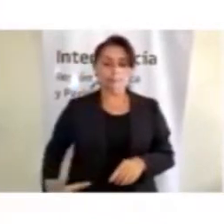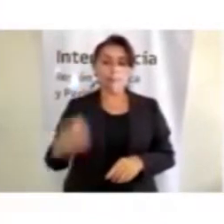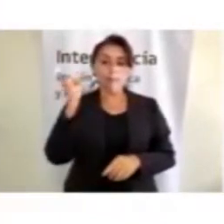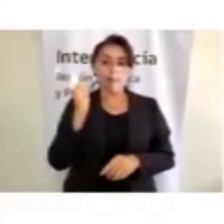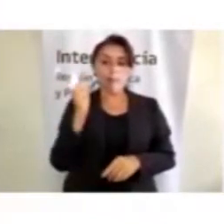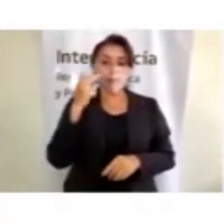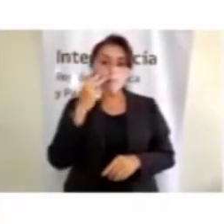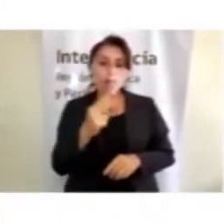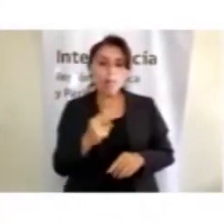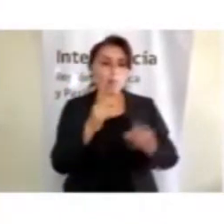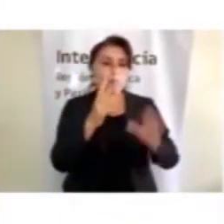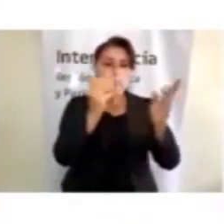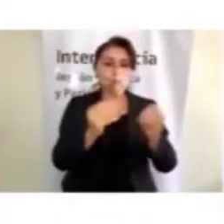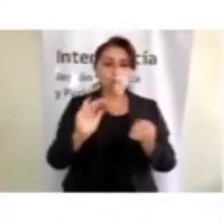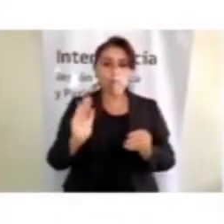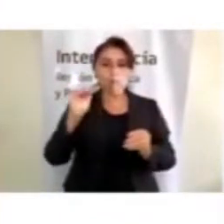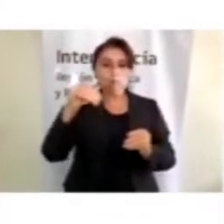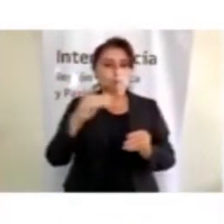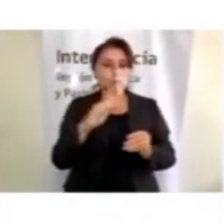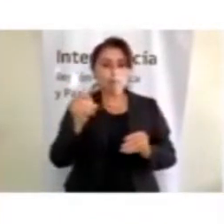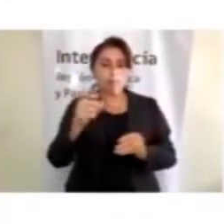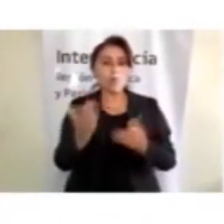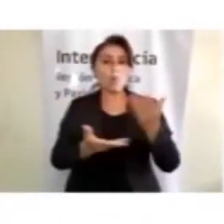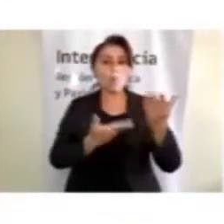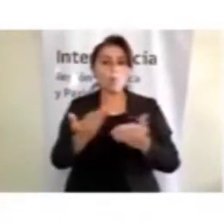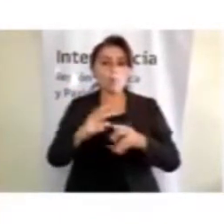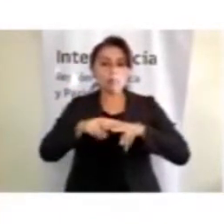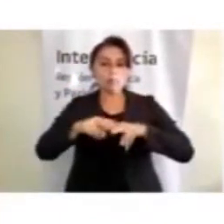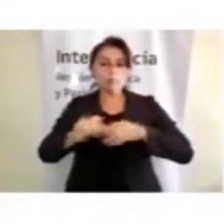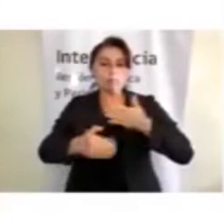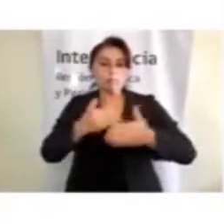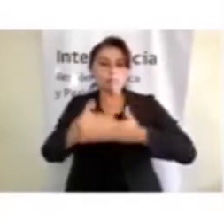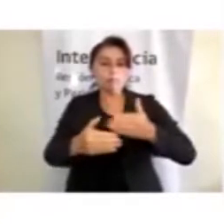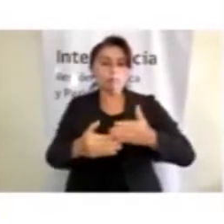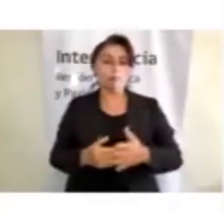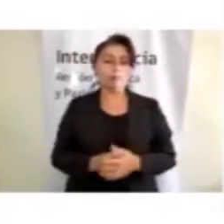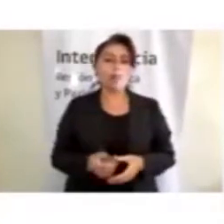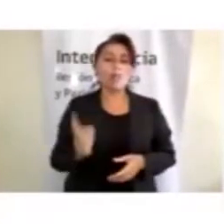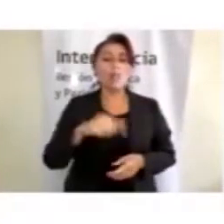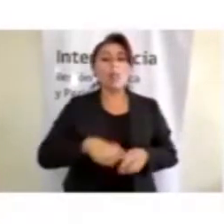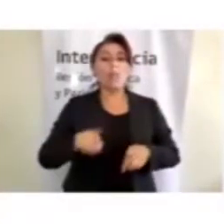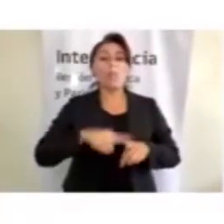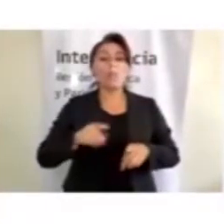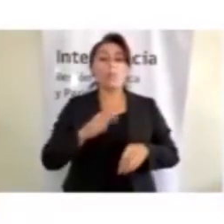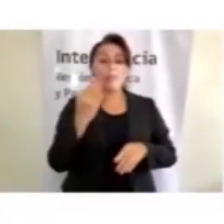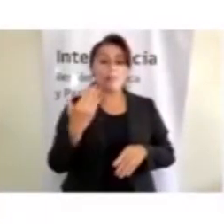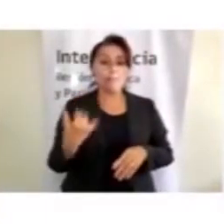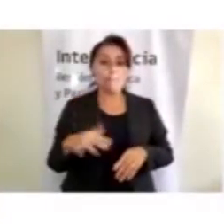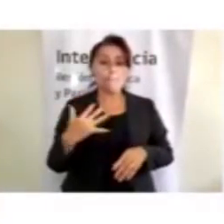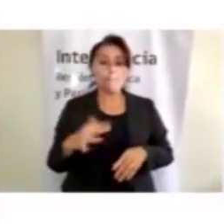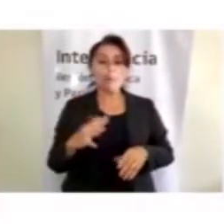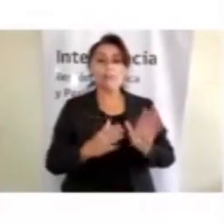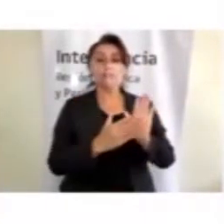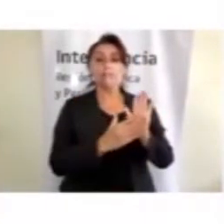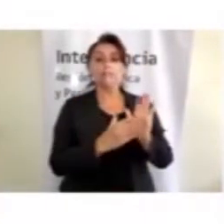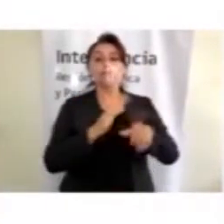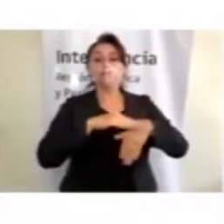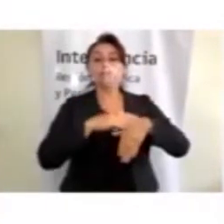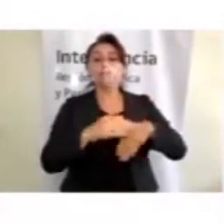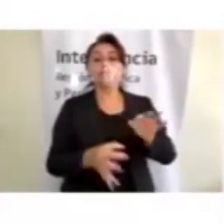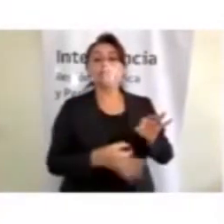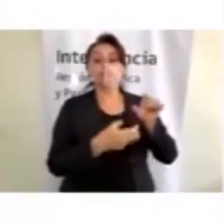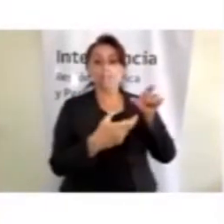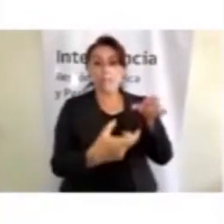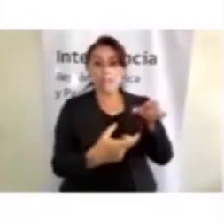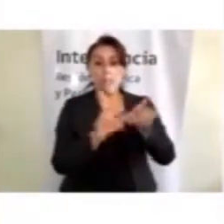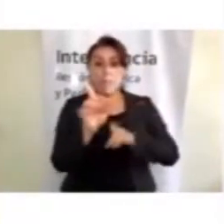estrategia. Lo otro importante mencionar que tiene que ver con los permisos. Muchas personas salen a comprar